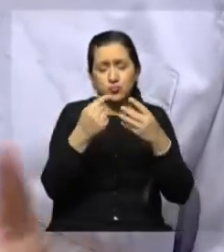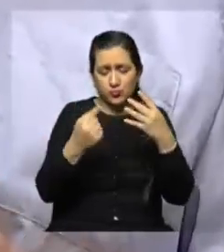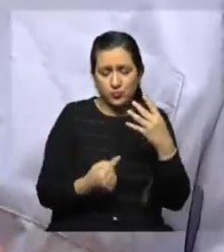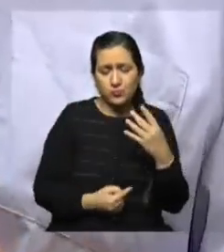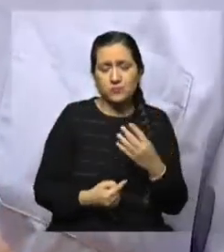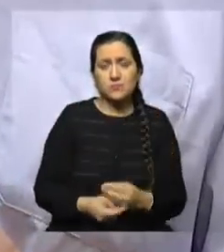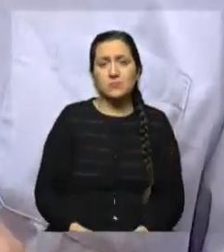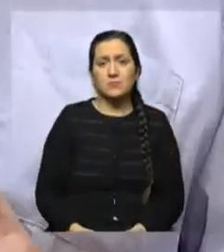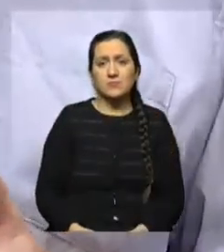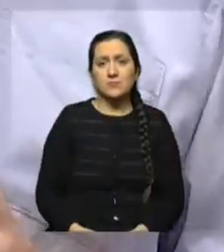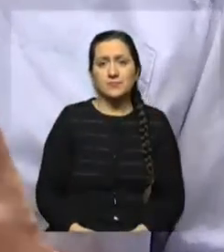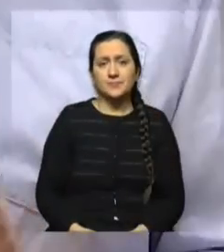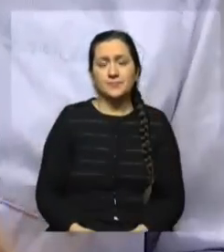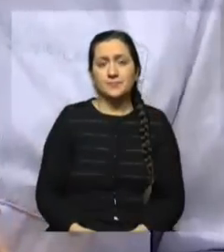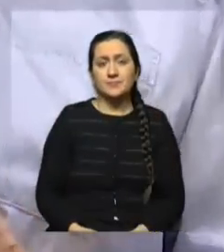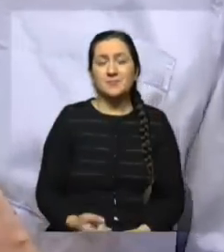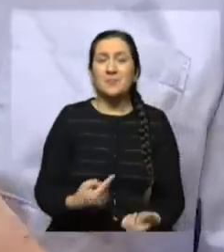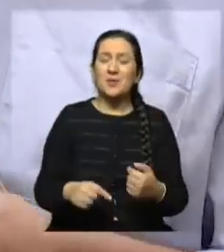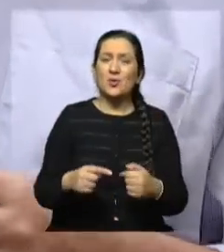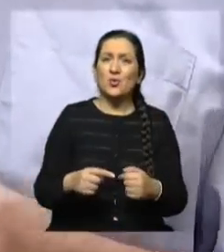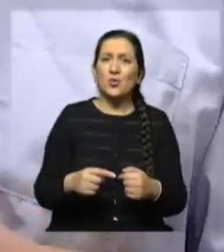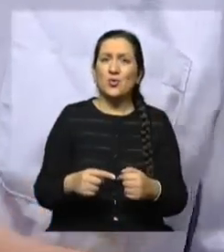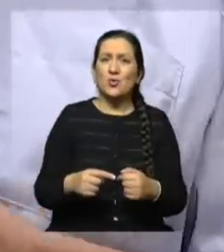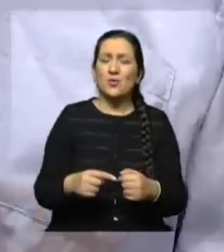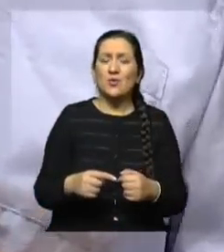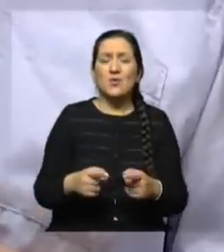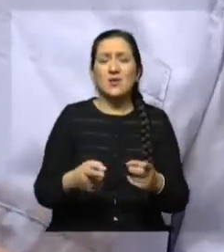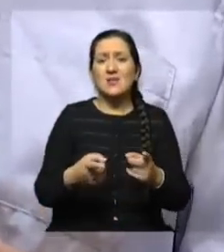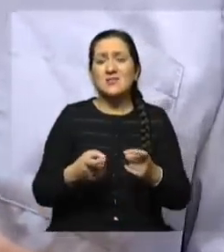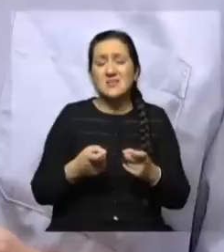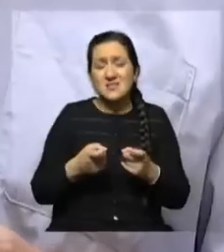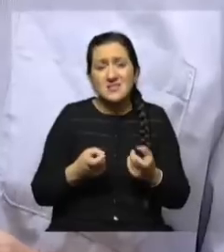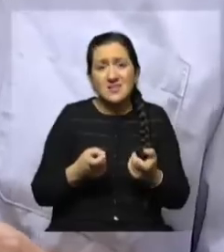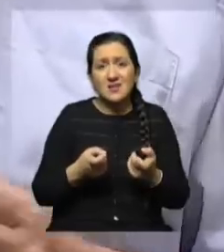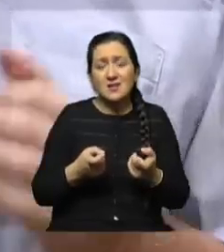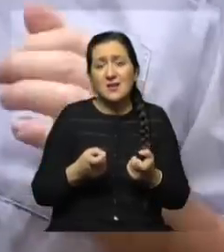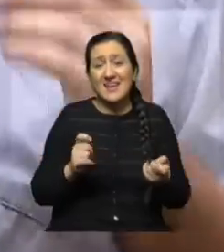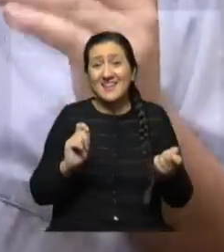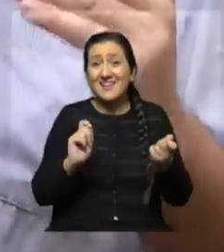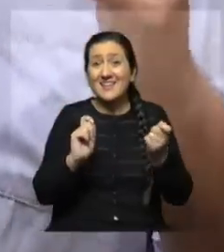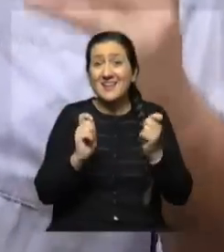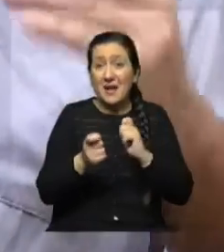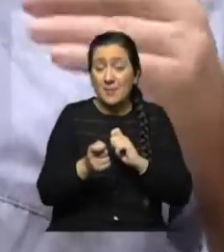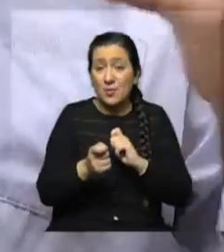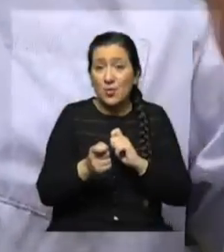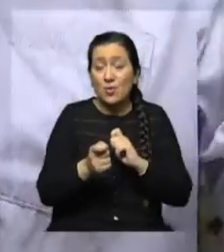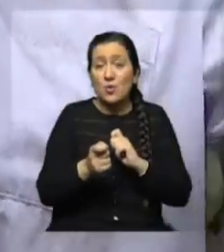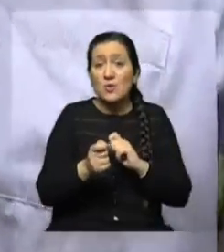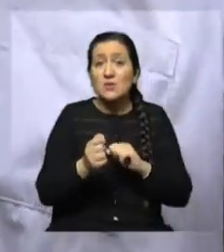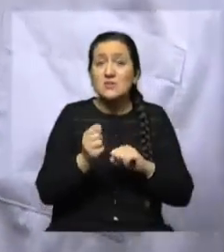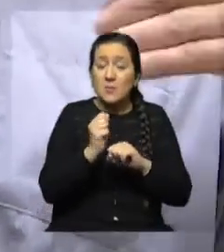en todo el amplio campo de la educación ahora lo que hace sustentable a los cambios en educación es el poder desarrollar